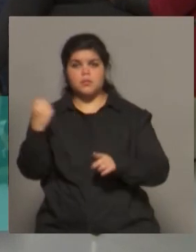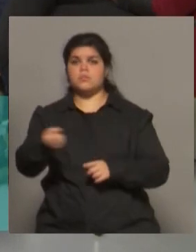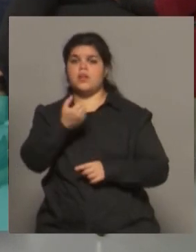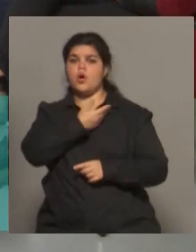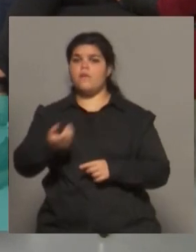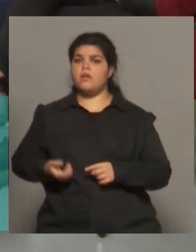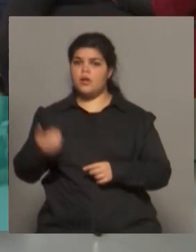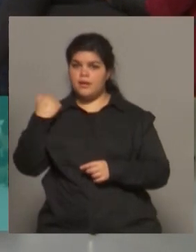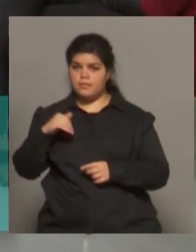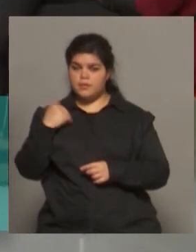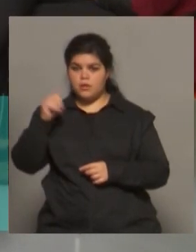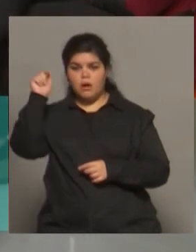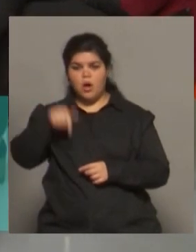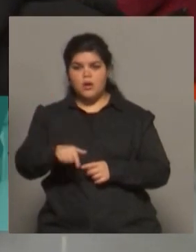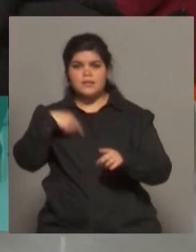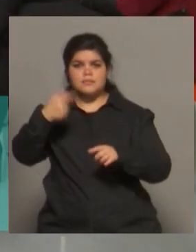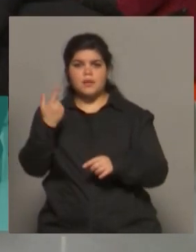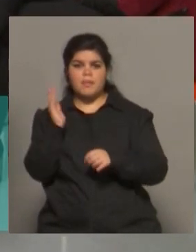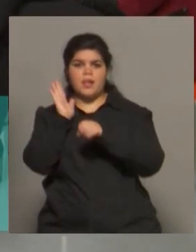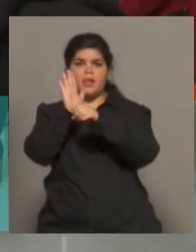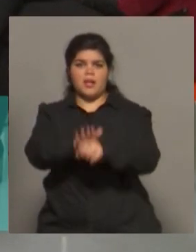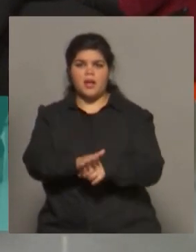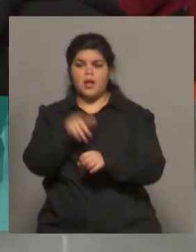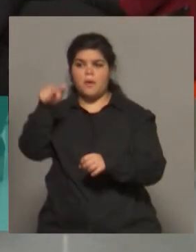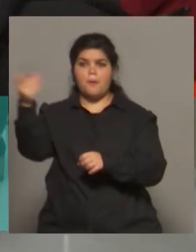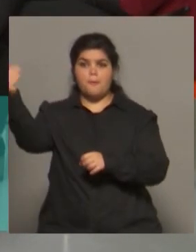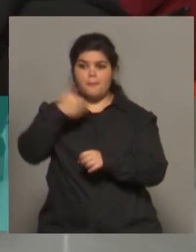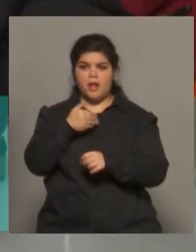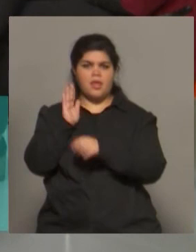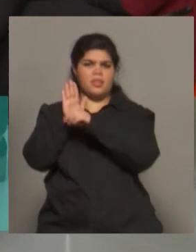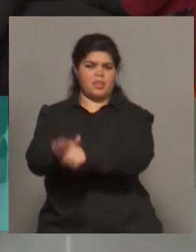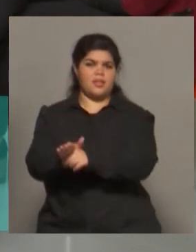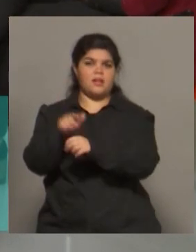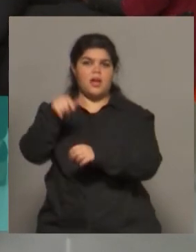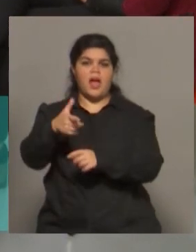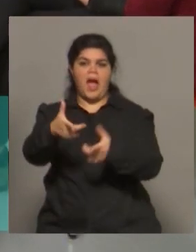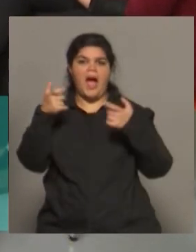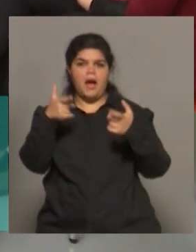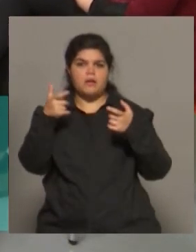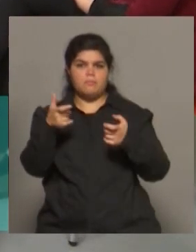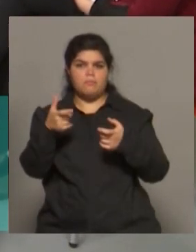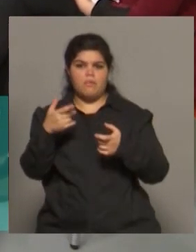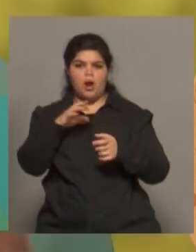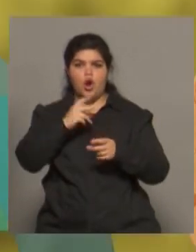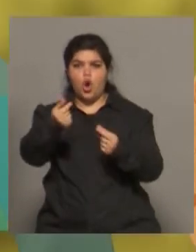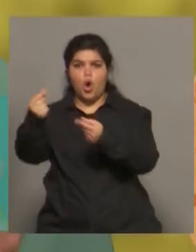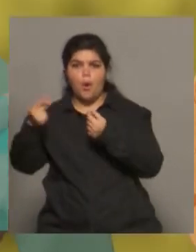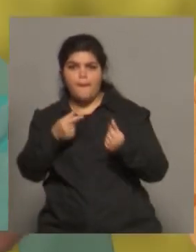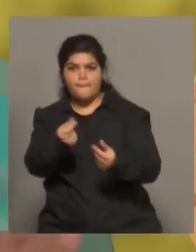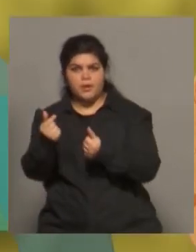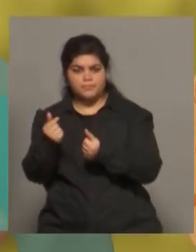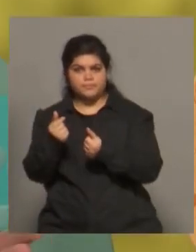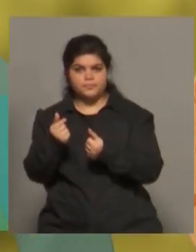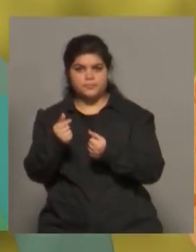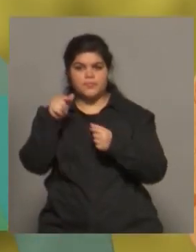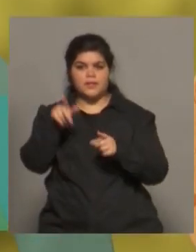argentino reprimiendo a la canciller cuando viene, comprando armas, muchas armas, y entendiendo